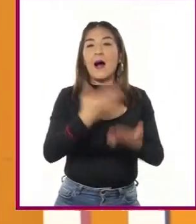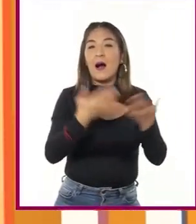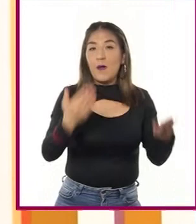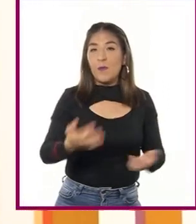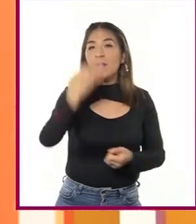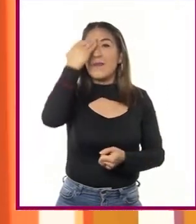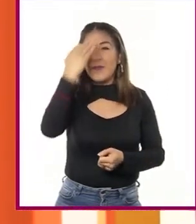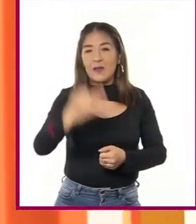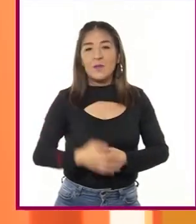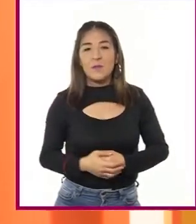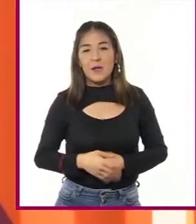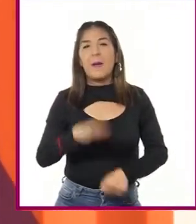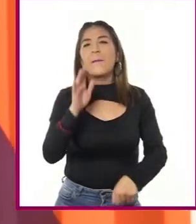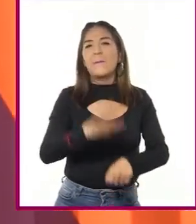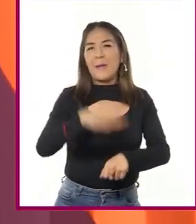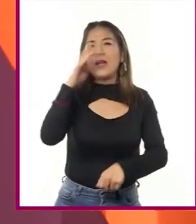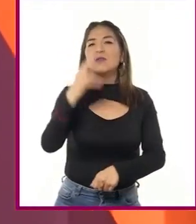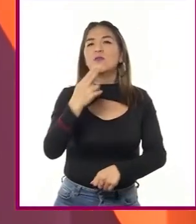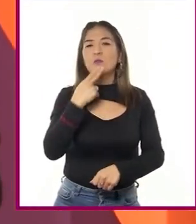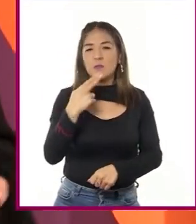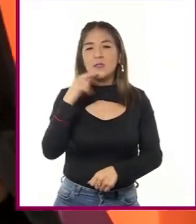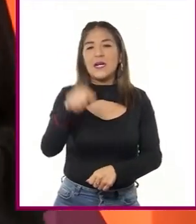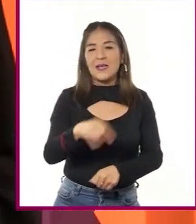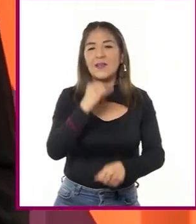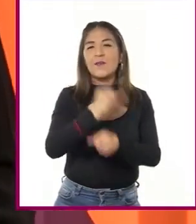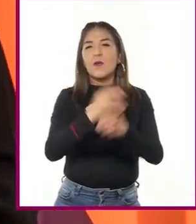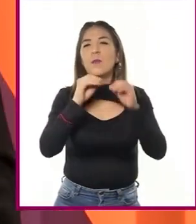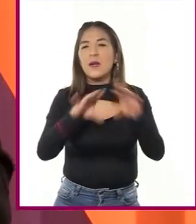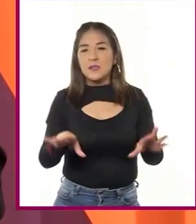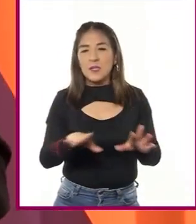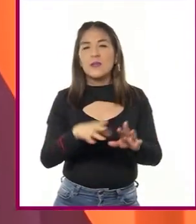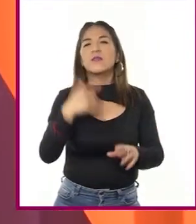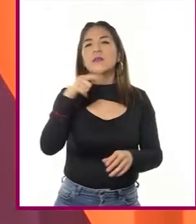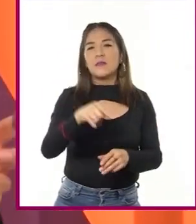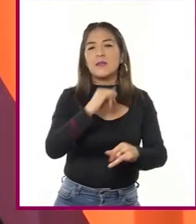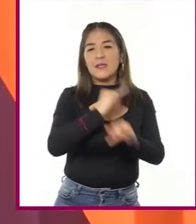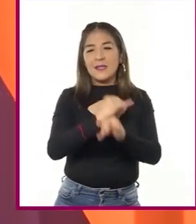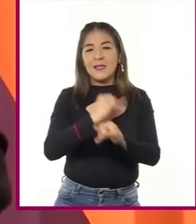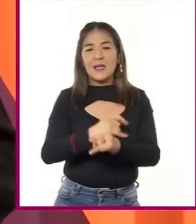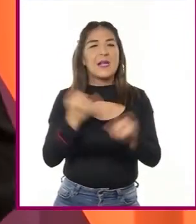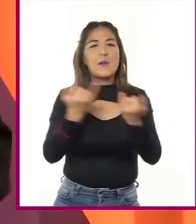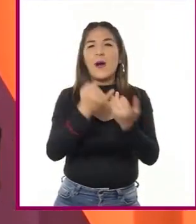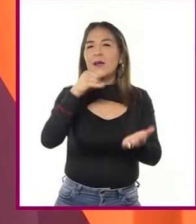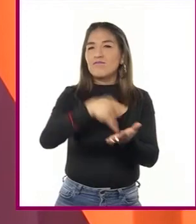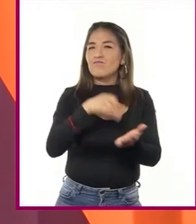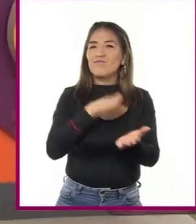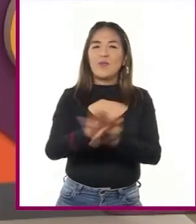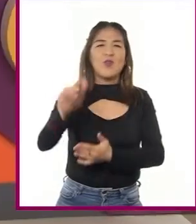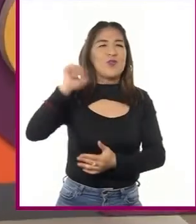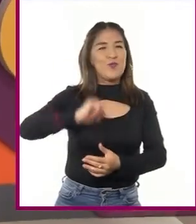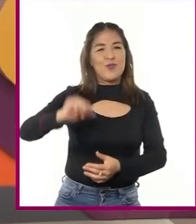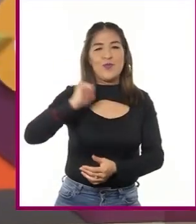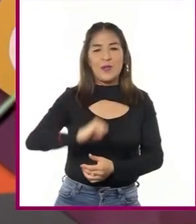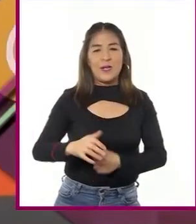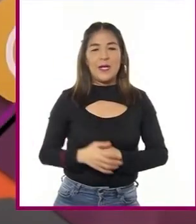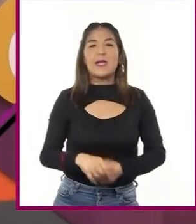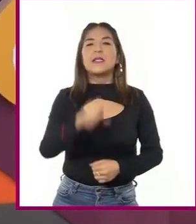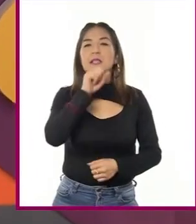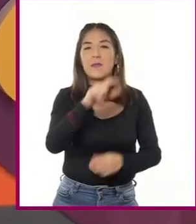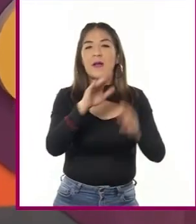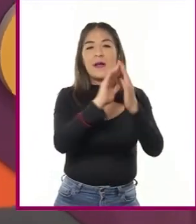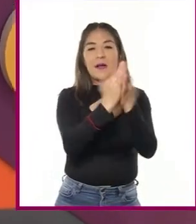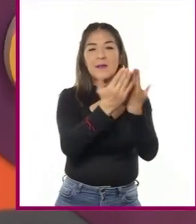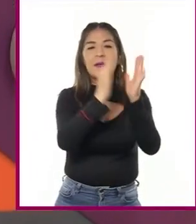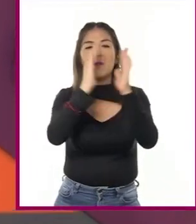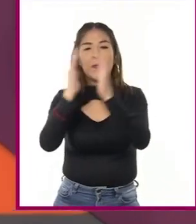actualidad, son más usados estos medios digitales que los tradicionales, como los impresos. Incluso, las